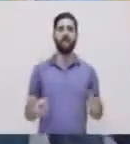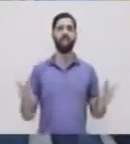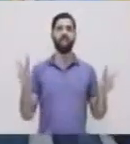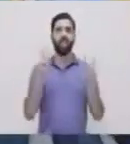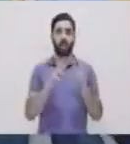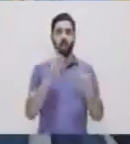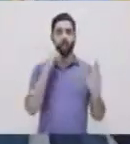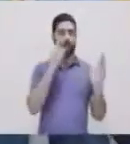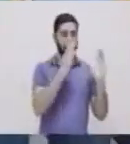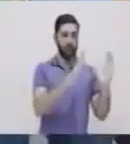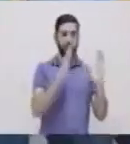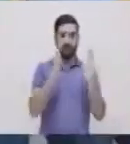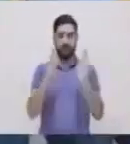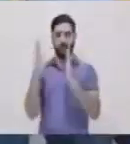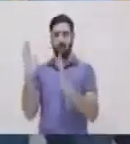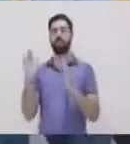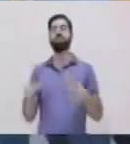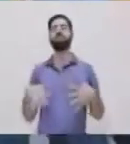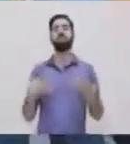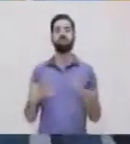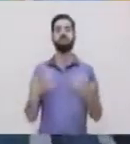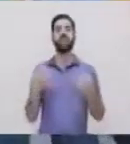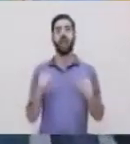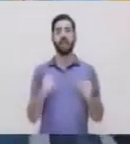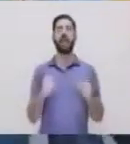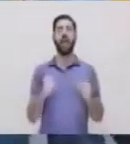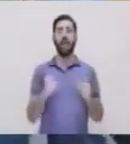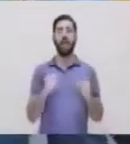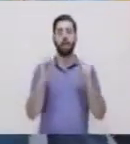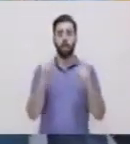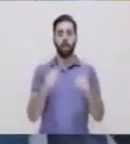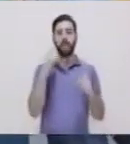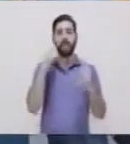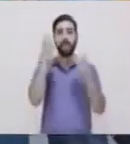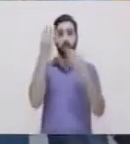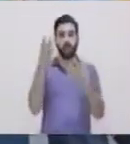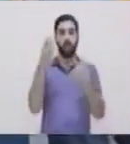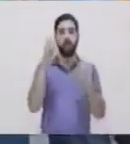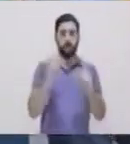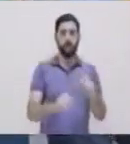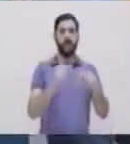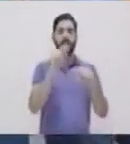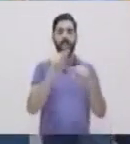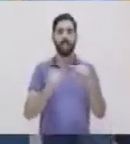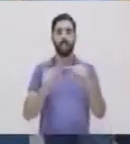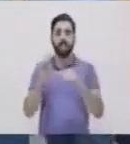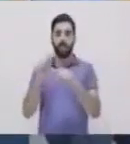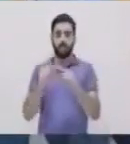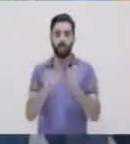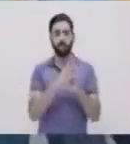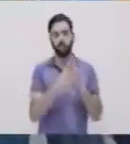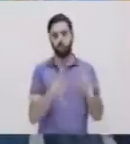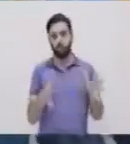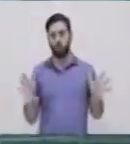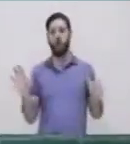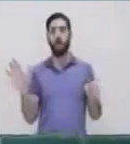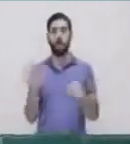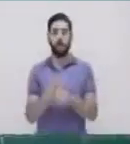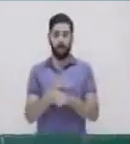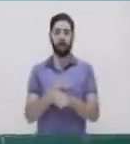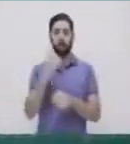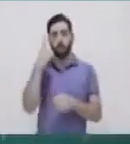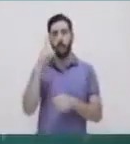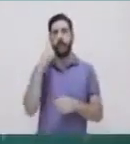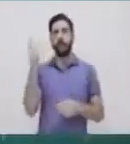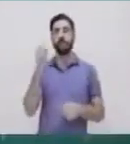cuartiles, deciles y percentiles lo que nos van a hacer es dividir nuestra serie de datos. Ya vamos a poder decir, como les decía, hablar